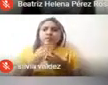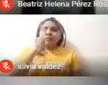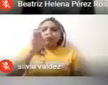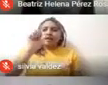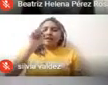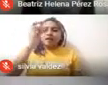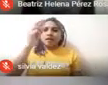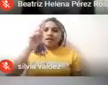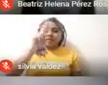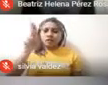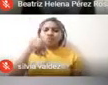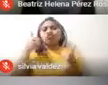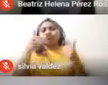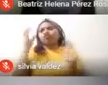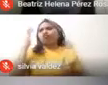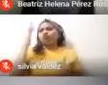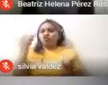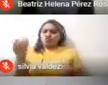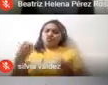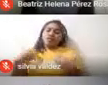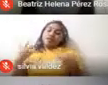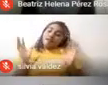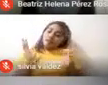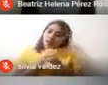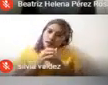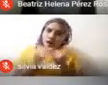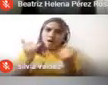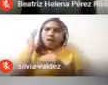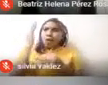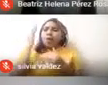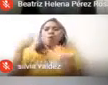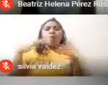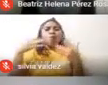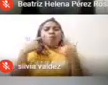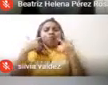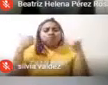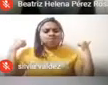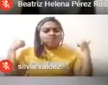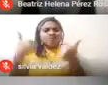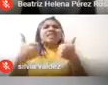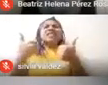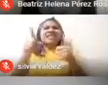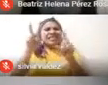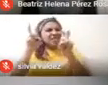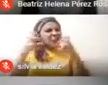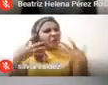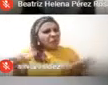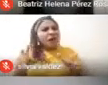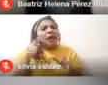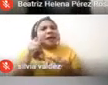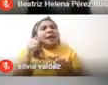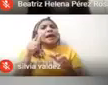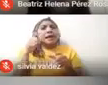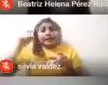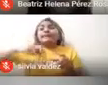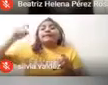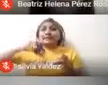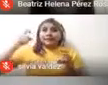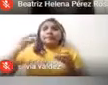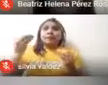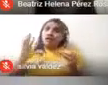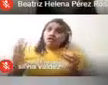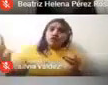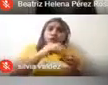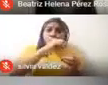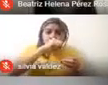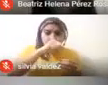por esta super conferencia que nos acabas de dar, por esta cátedra tan espectacular, además que es de un tema necesario para todos